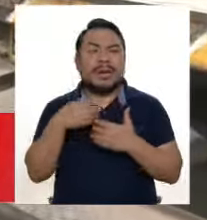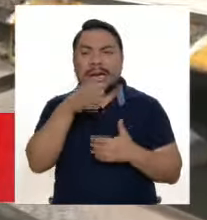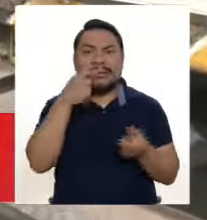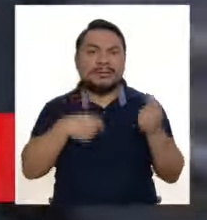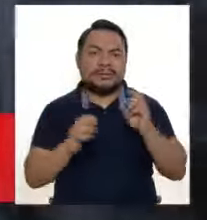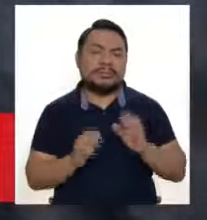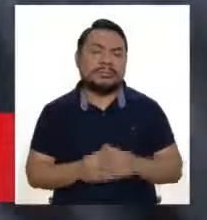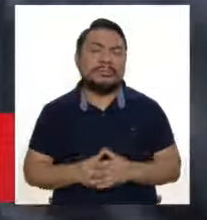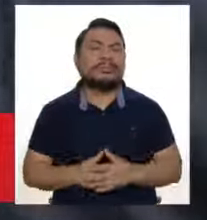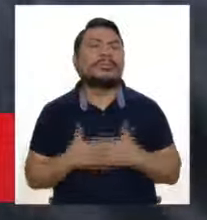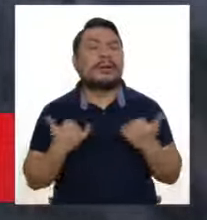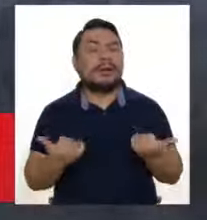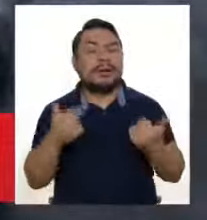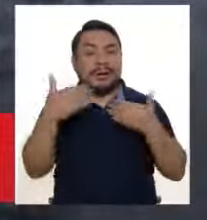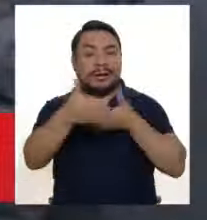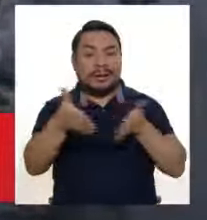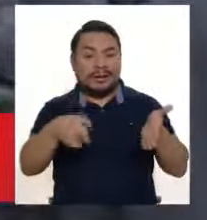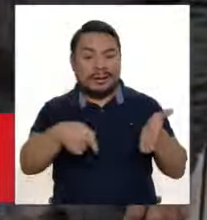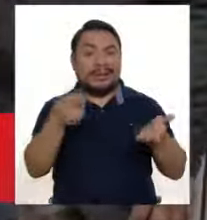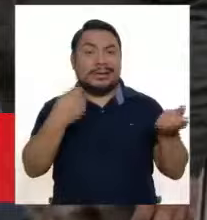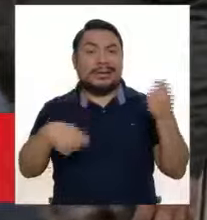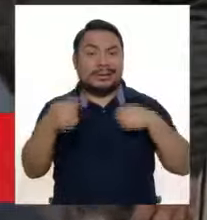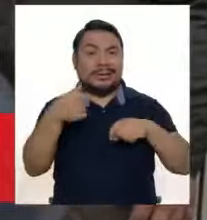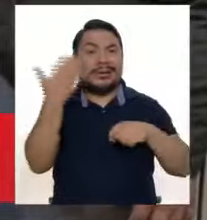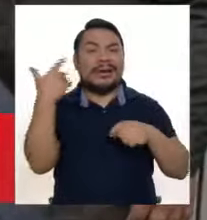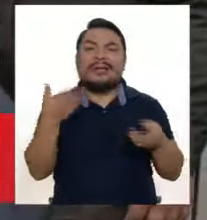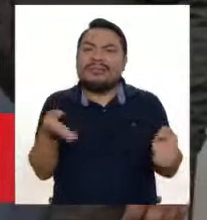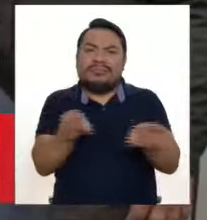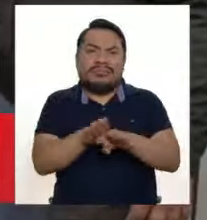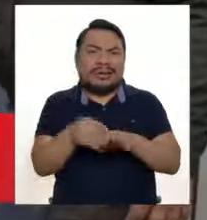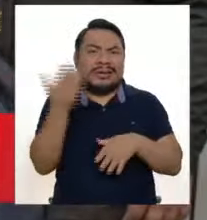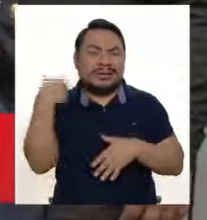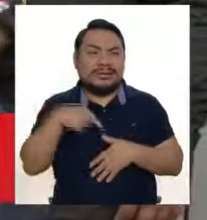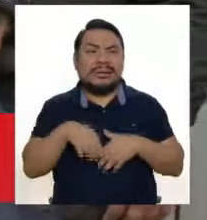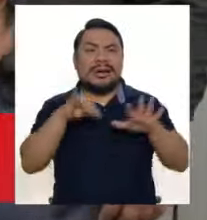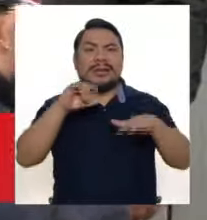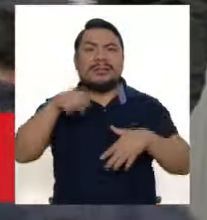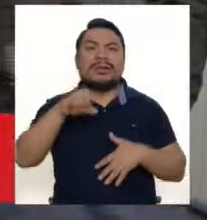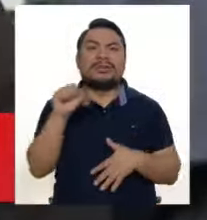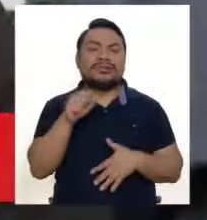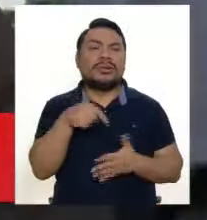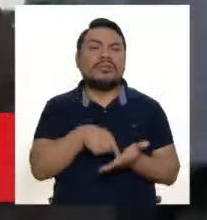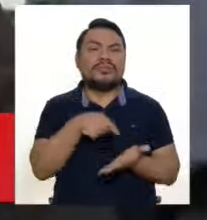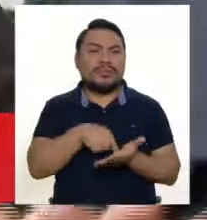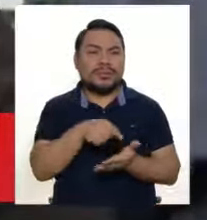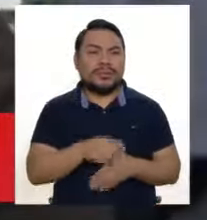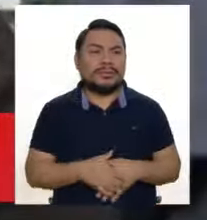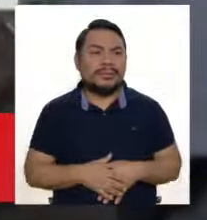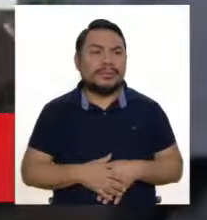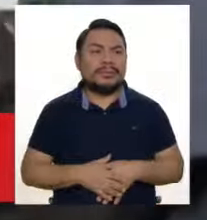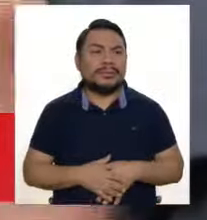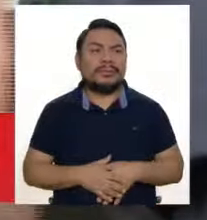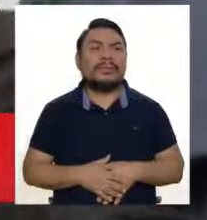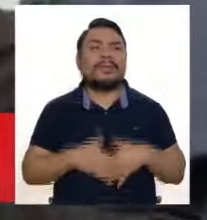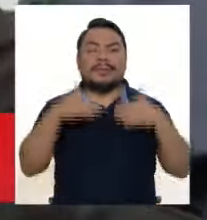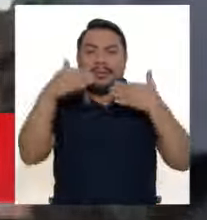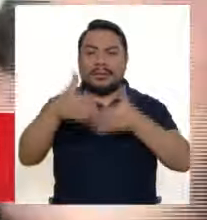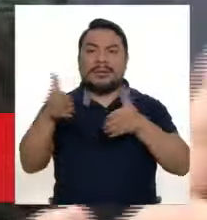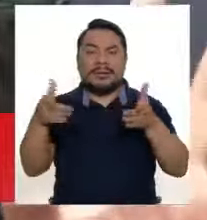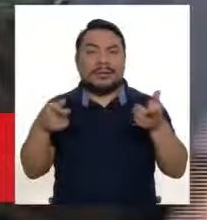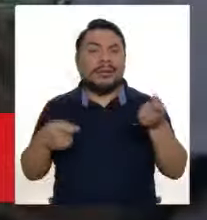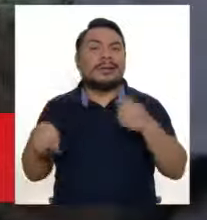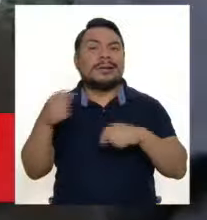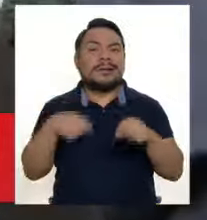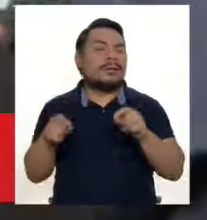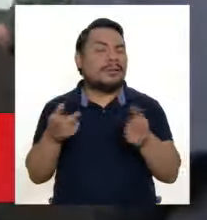que ya había sido clausurado en febrero de este año, suma más de 60.000 soles en multas. Es una suspensión definitiva para la realización